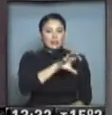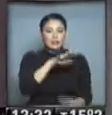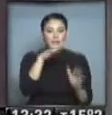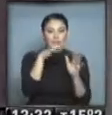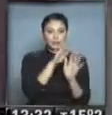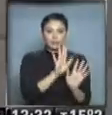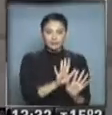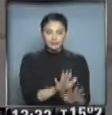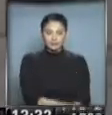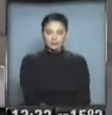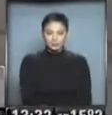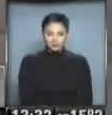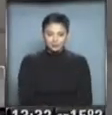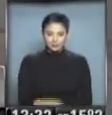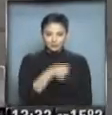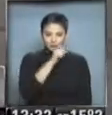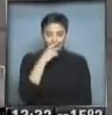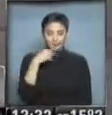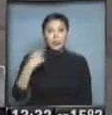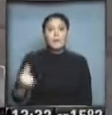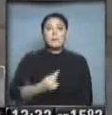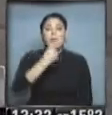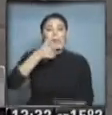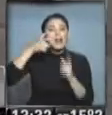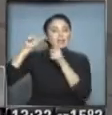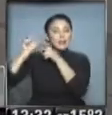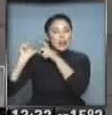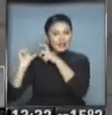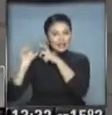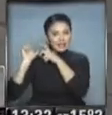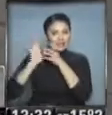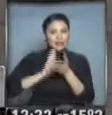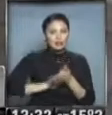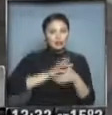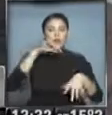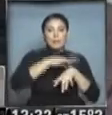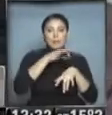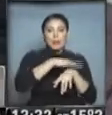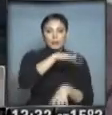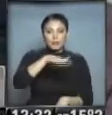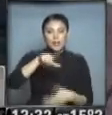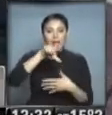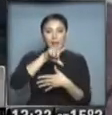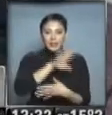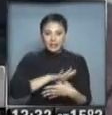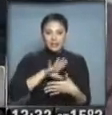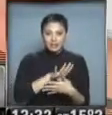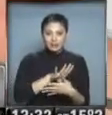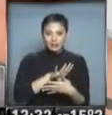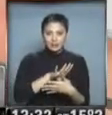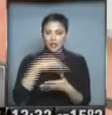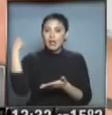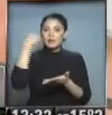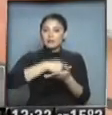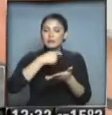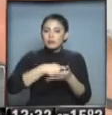casa se trata de la primera experiencia pediátrica de este tipo en américa latina' financiada